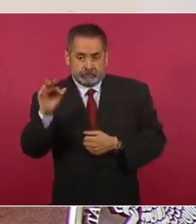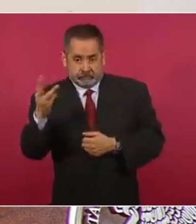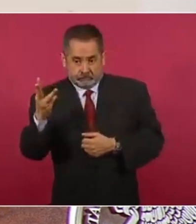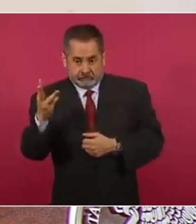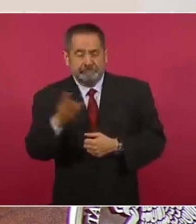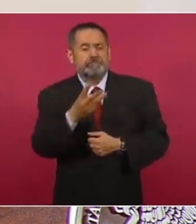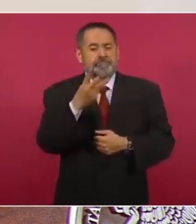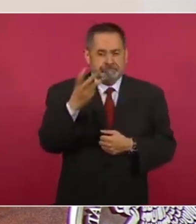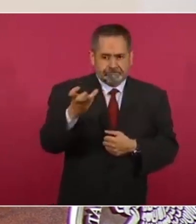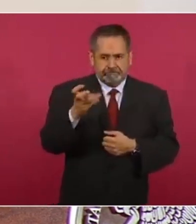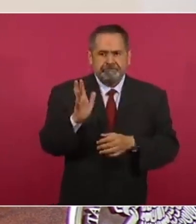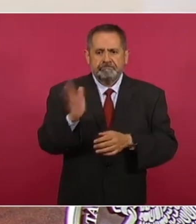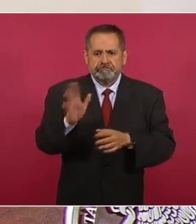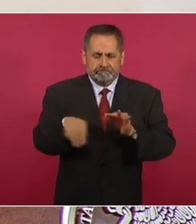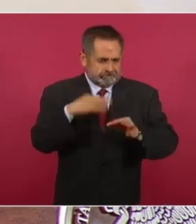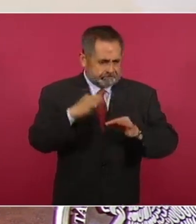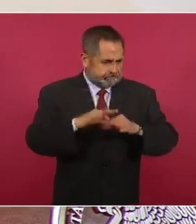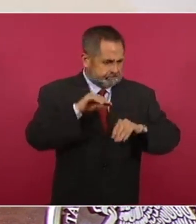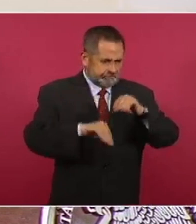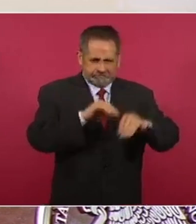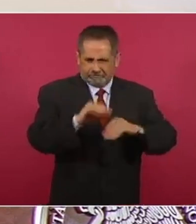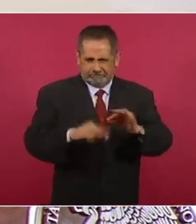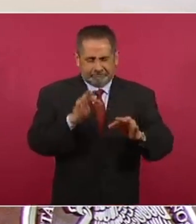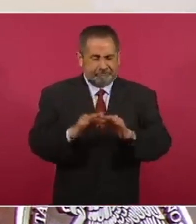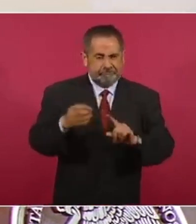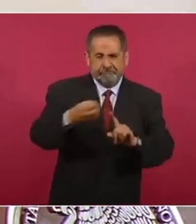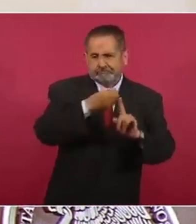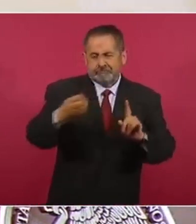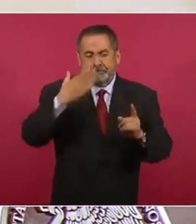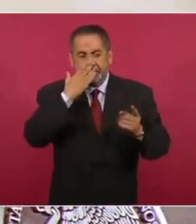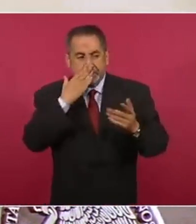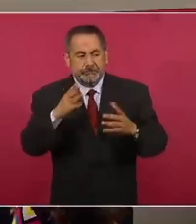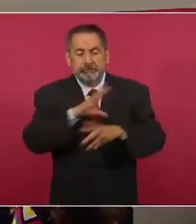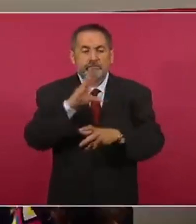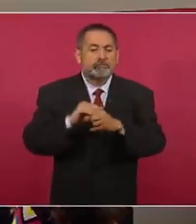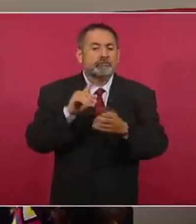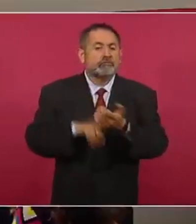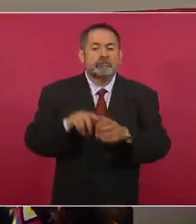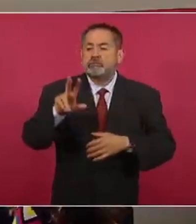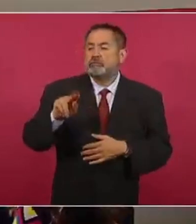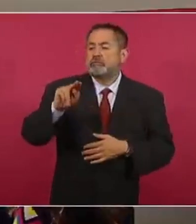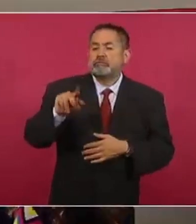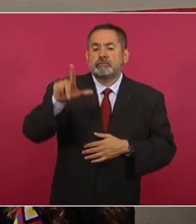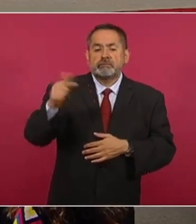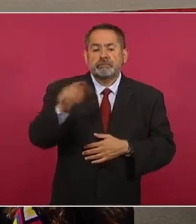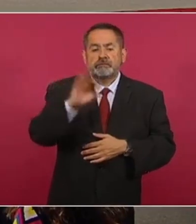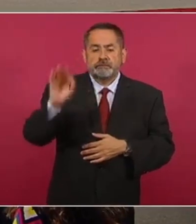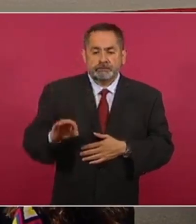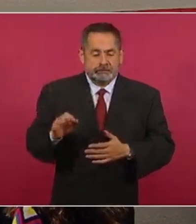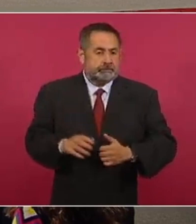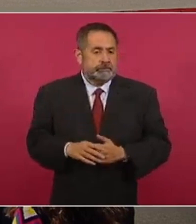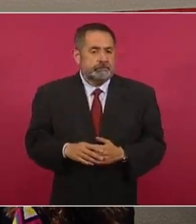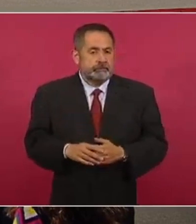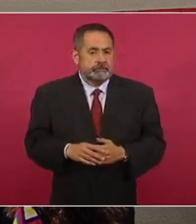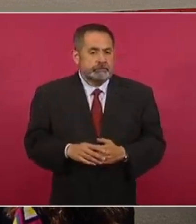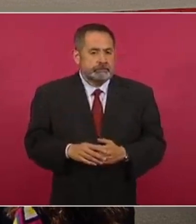operando por parte del programa es decir hay un avance también ahí del 87 por ciento si podemos ver